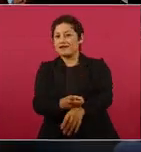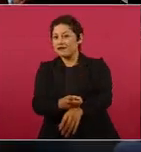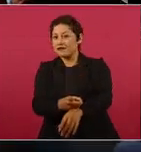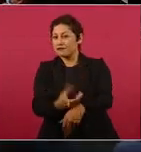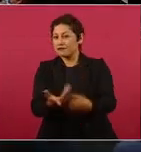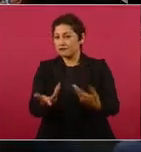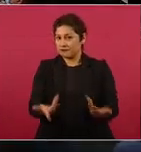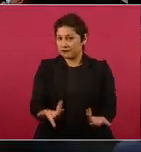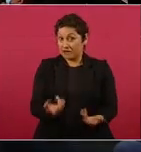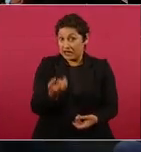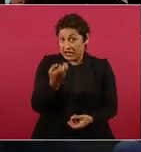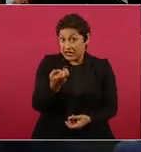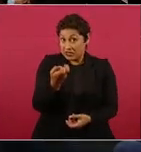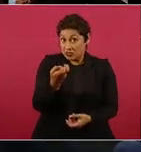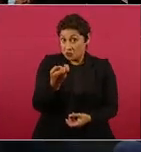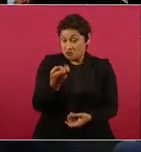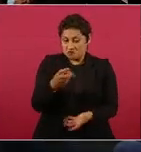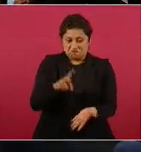son principios